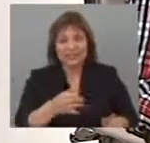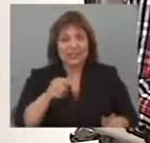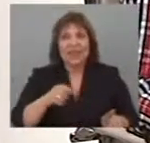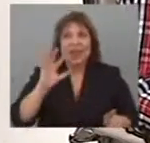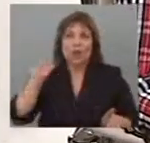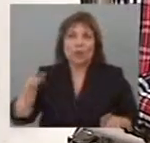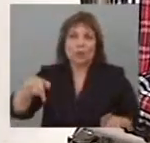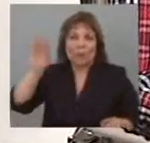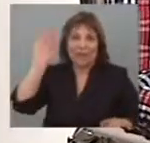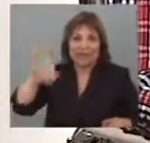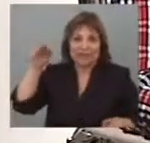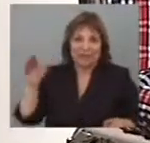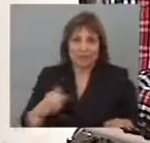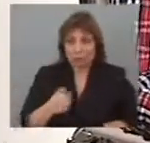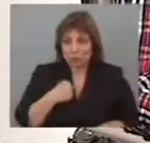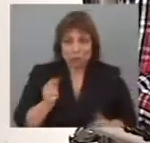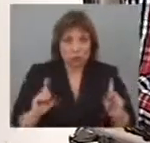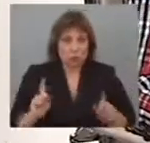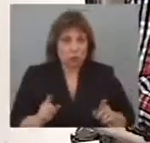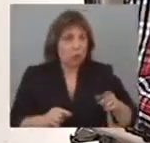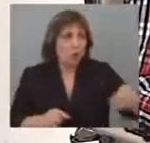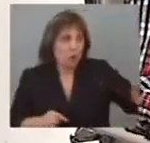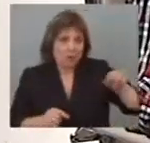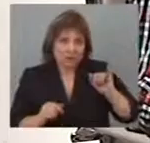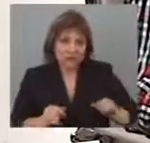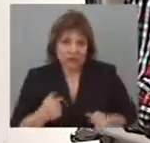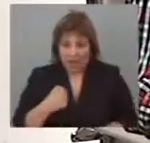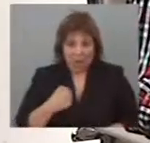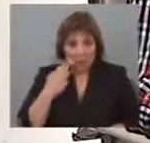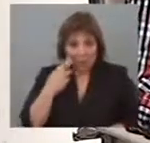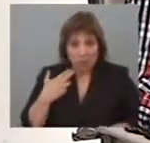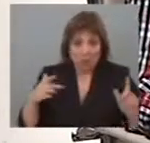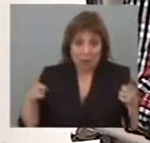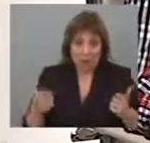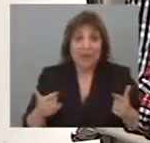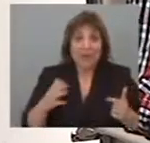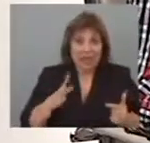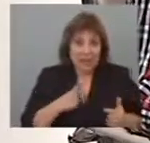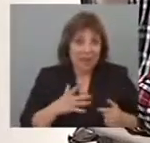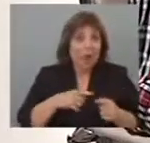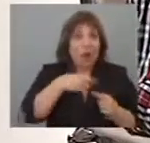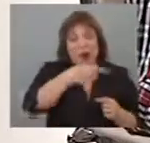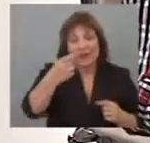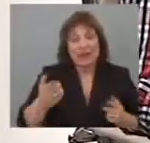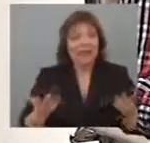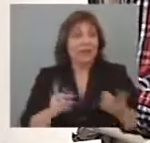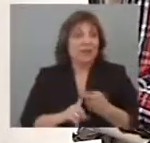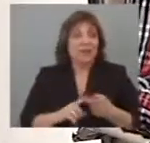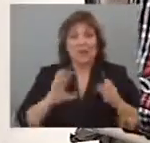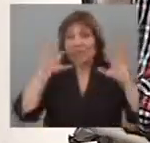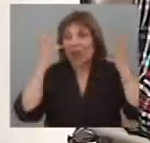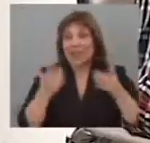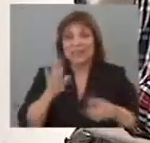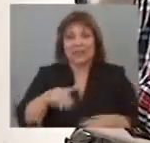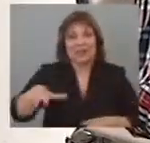de, yo no soy, en realidad son los demás, ¿no? A mí no me pasa. Eso pasa, pero le pasa a otra gente, ¿no? O la violencia está